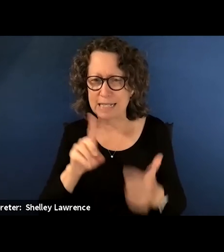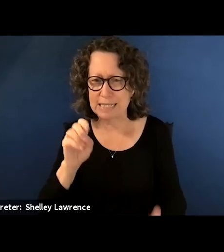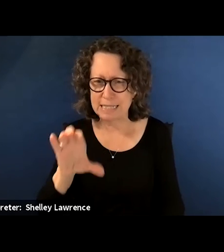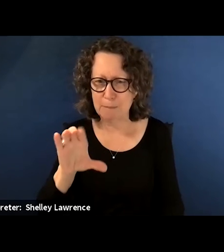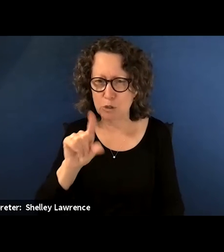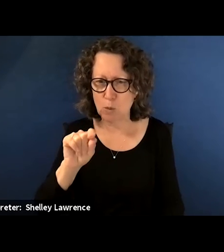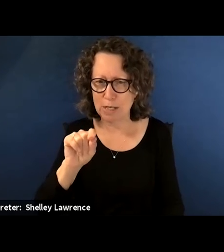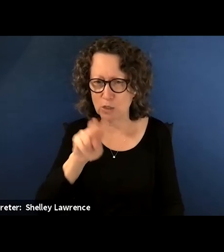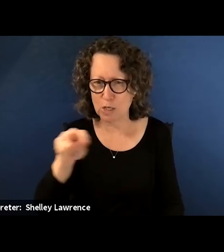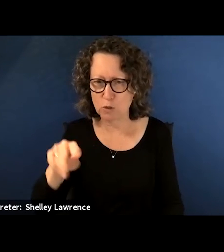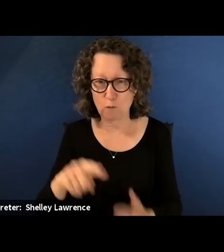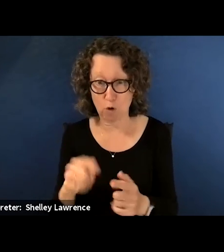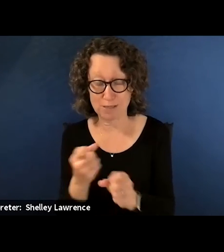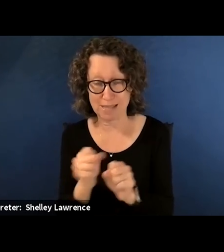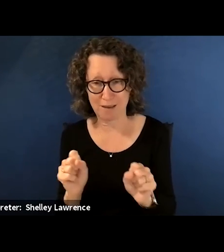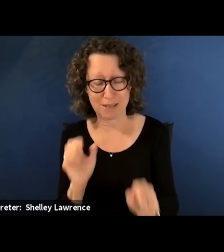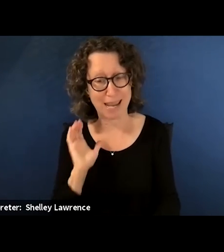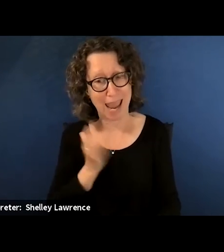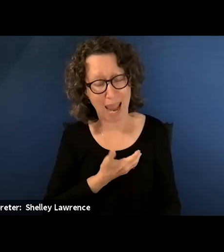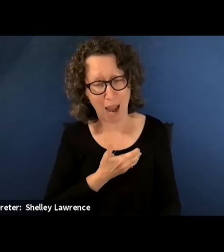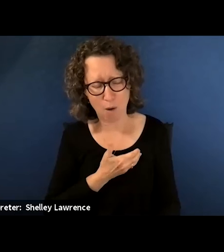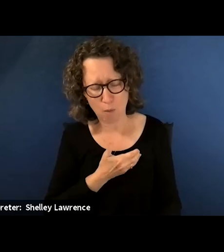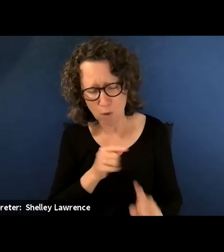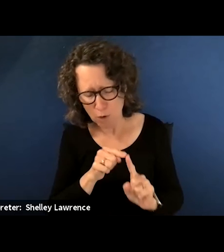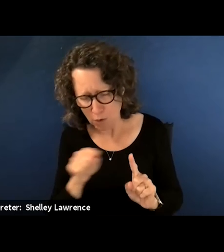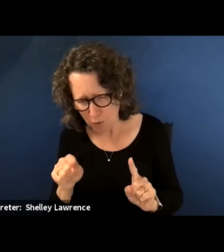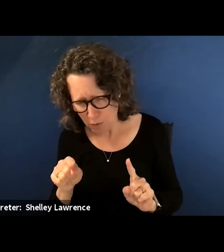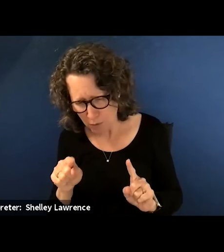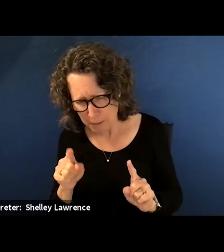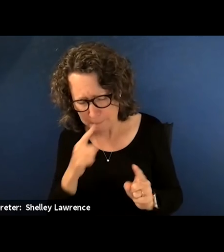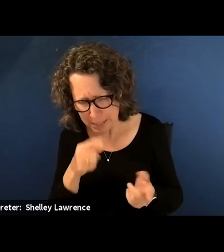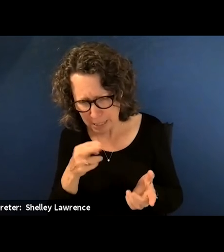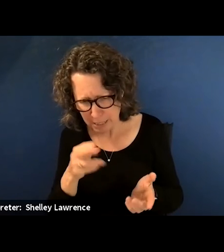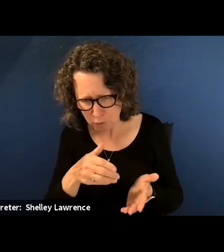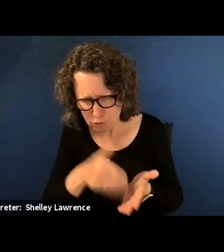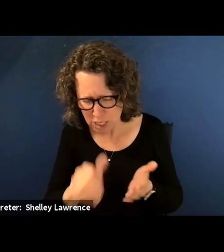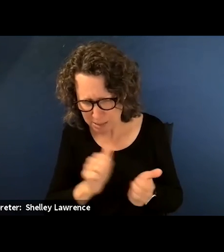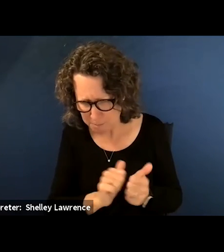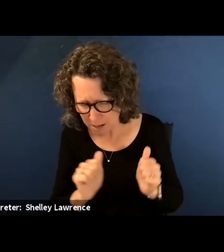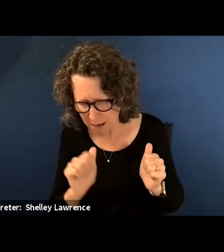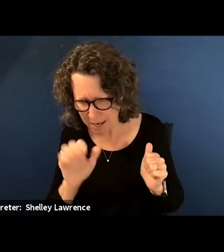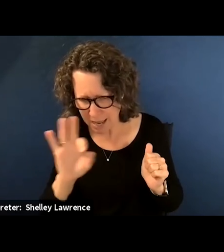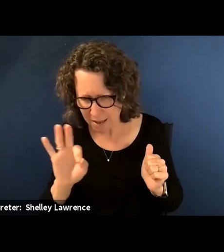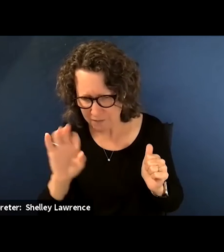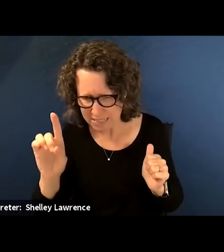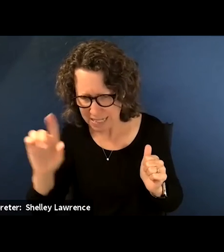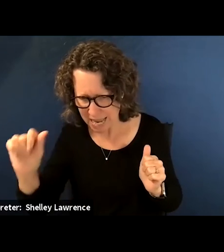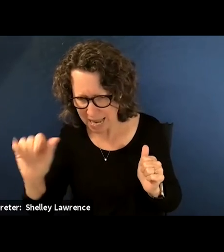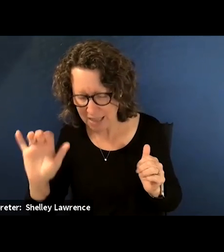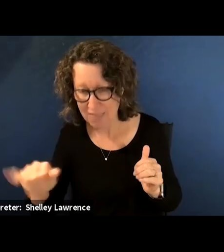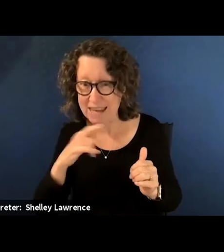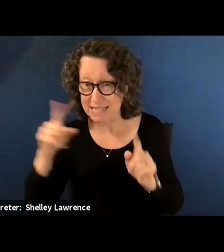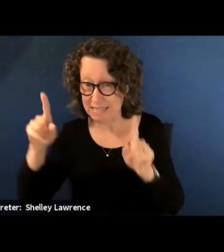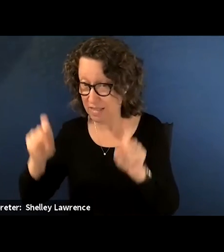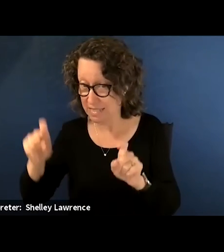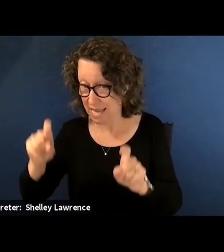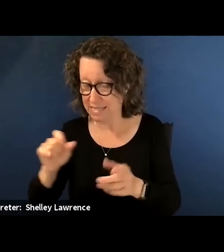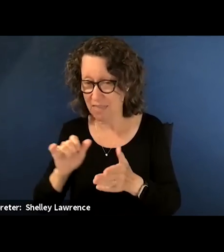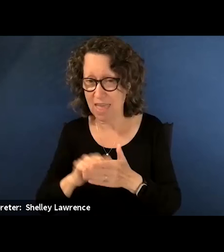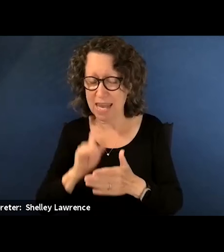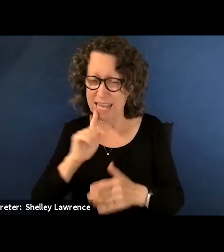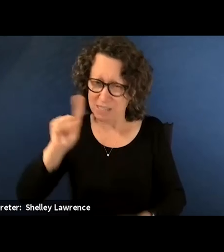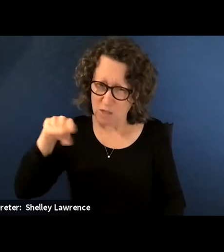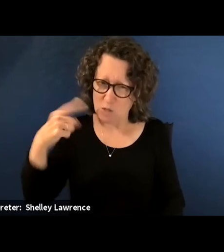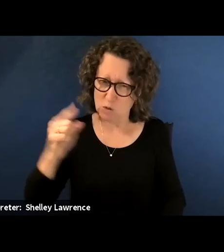no hay estudios a largo plazo con respecto a la seguridad. Esta información está siendo rechazada por el